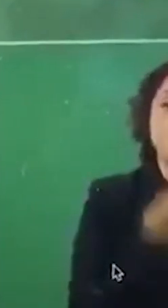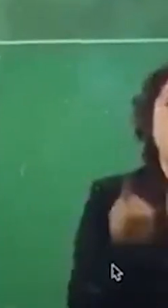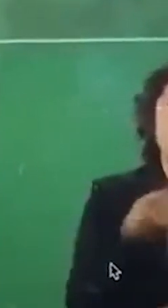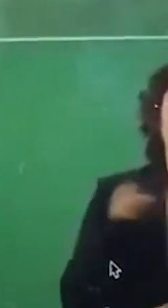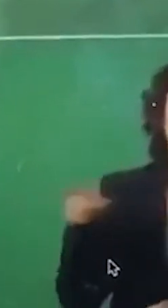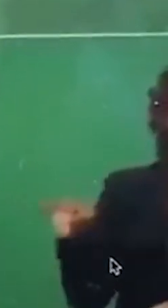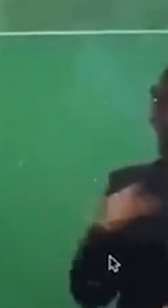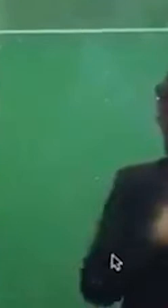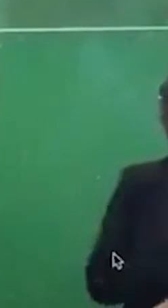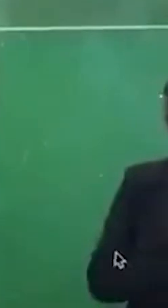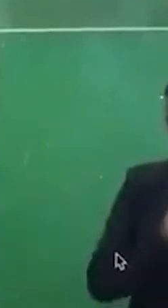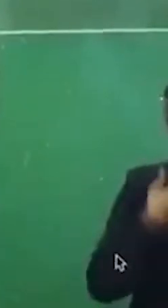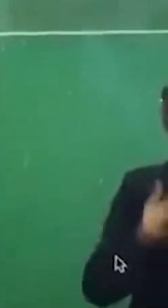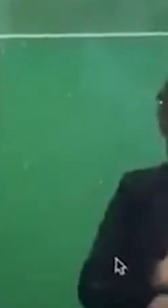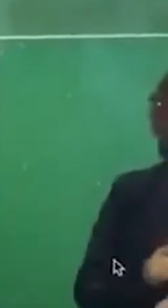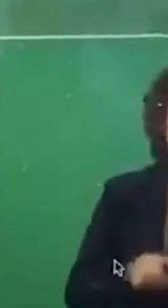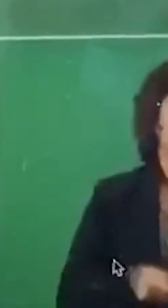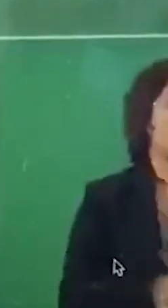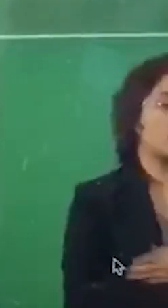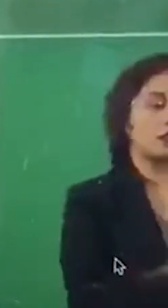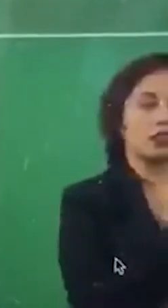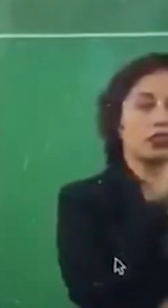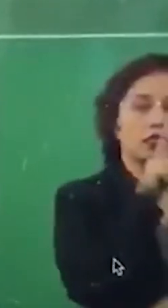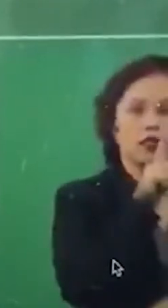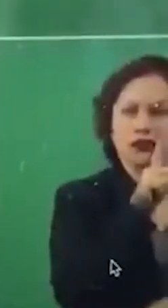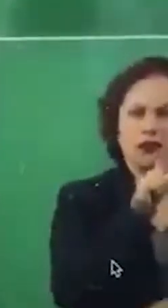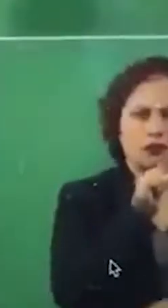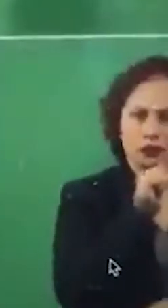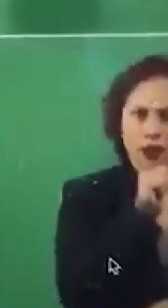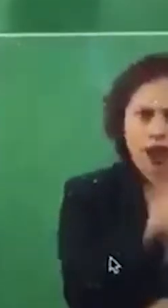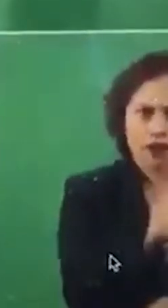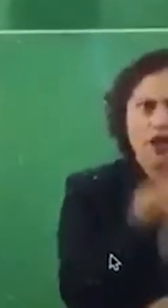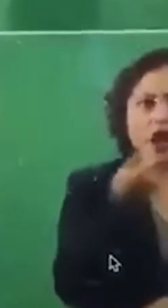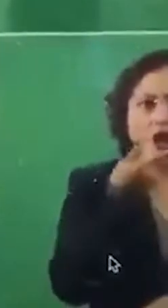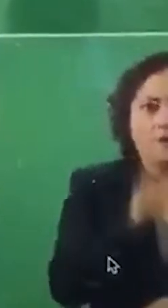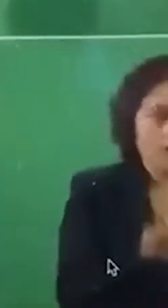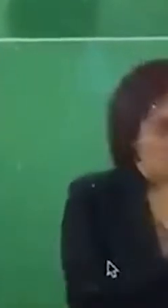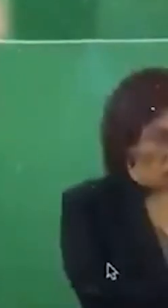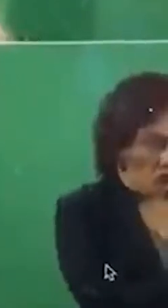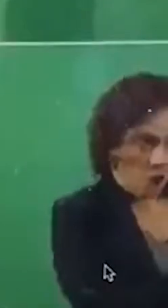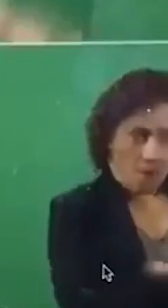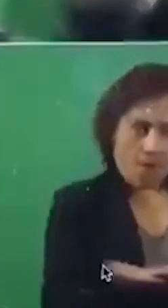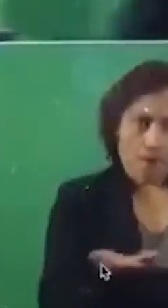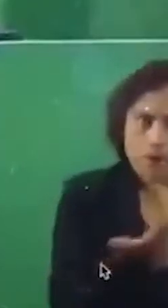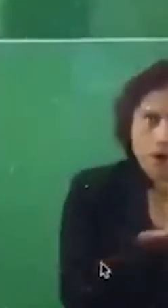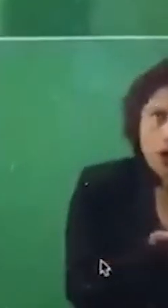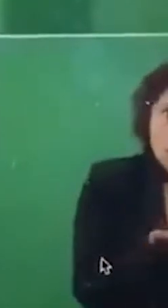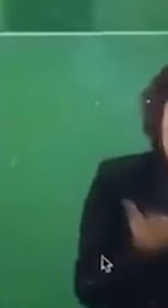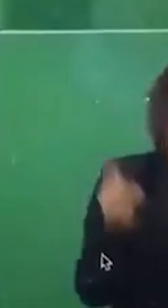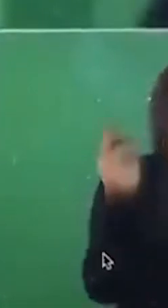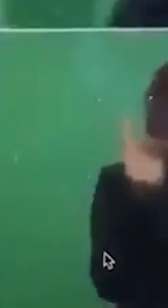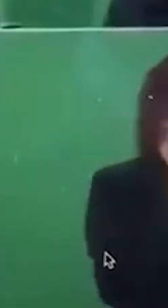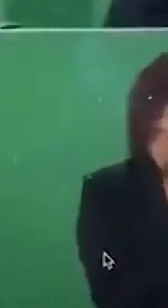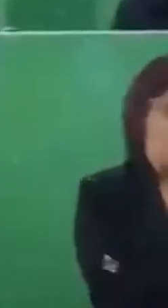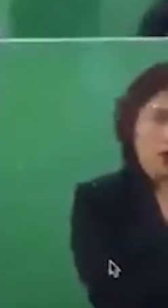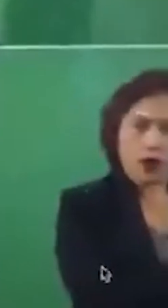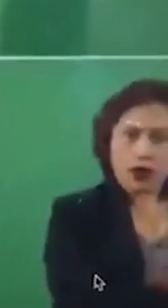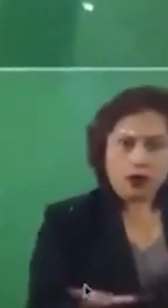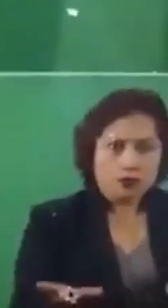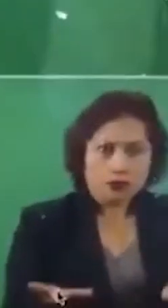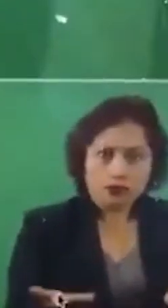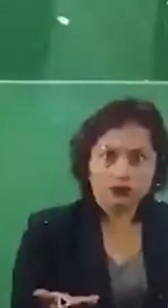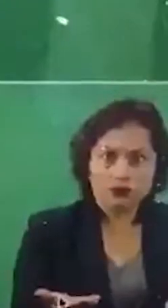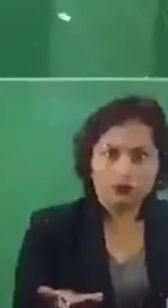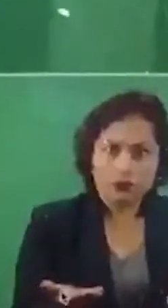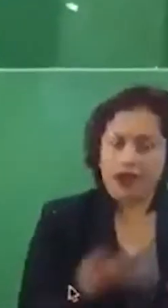que nombra candidatos a cargos de elección popular y que utiliza medios violentos para ganar en las urnas en el caso del partido del crimen